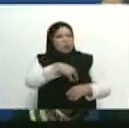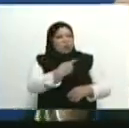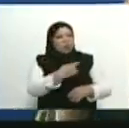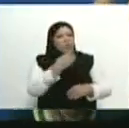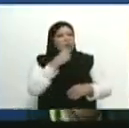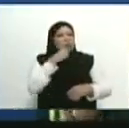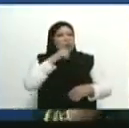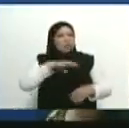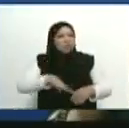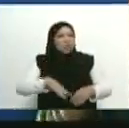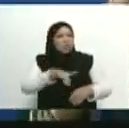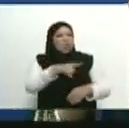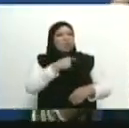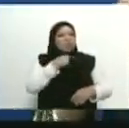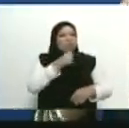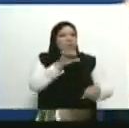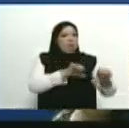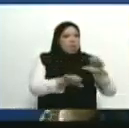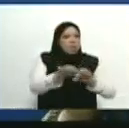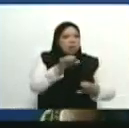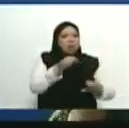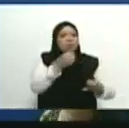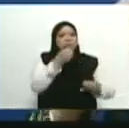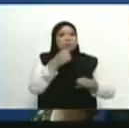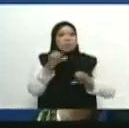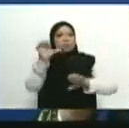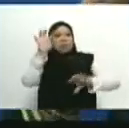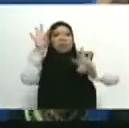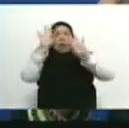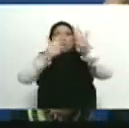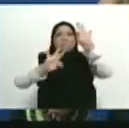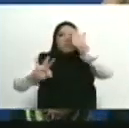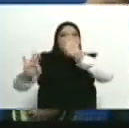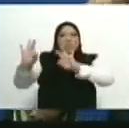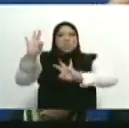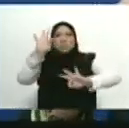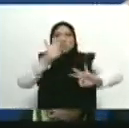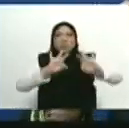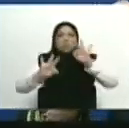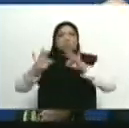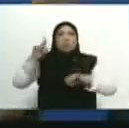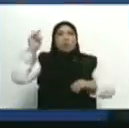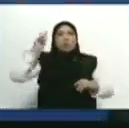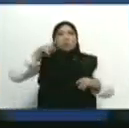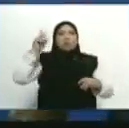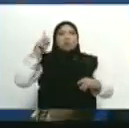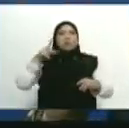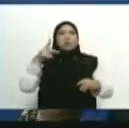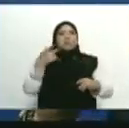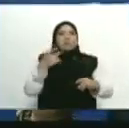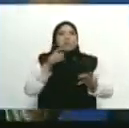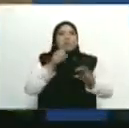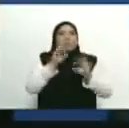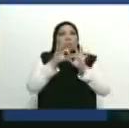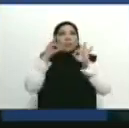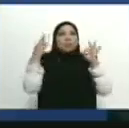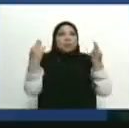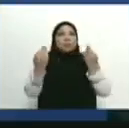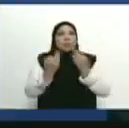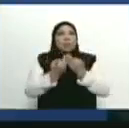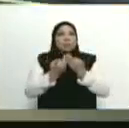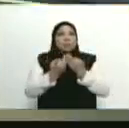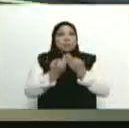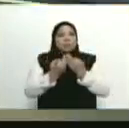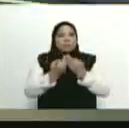tú eres bueno en física, química, te vas a masticar un cable. Mi papá, que era profesor, me decía, mi familia. Pero con